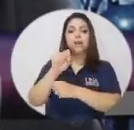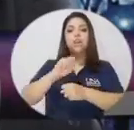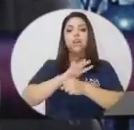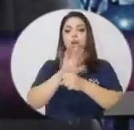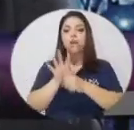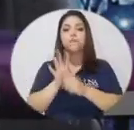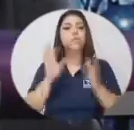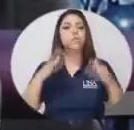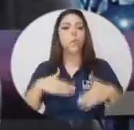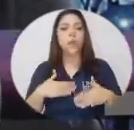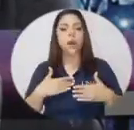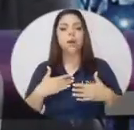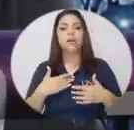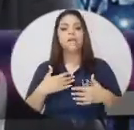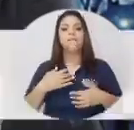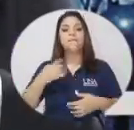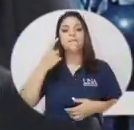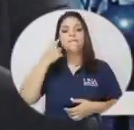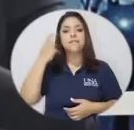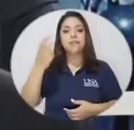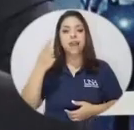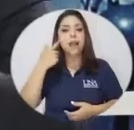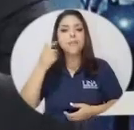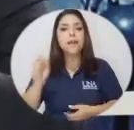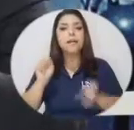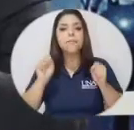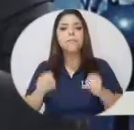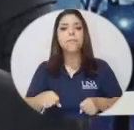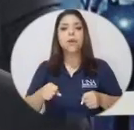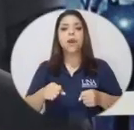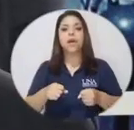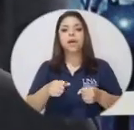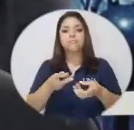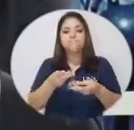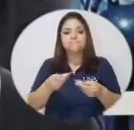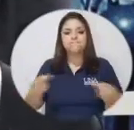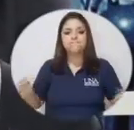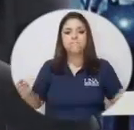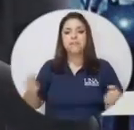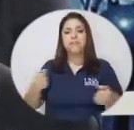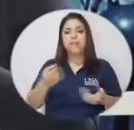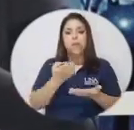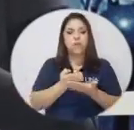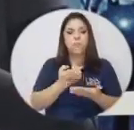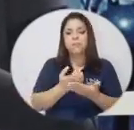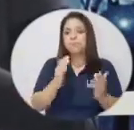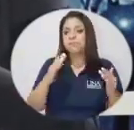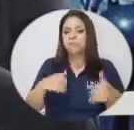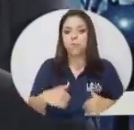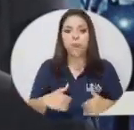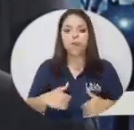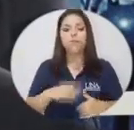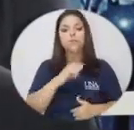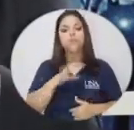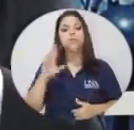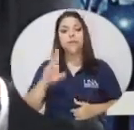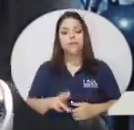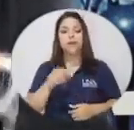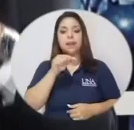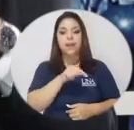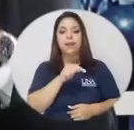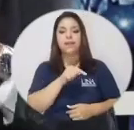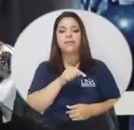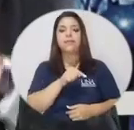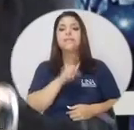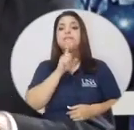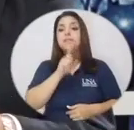aparato fiscal salvo algunos países, no tenía tampoco las capacidades económicas para solventar. Costa Rica está en ese elemento.